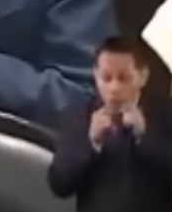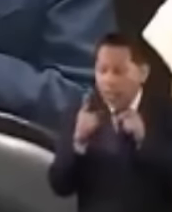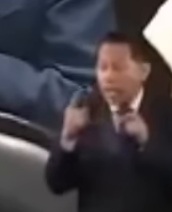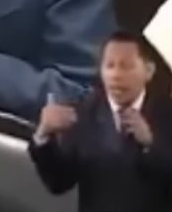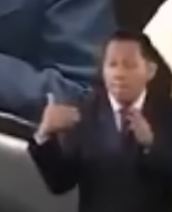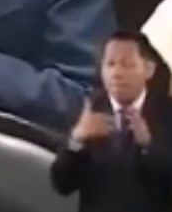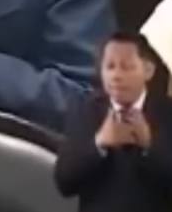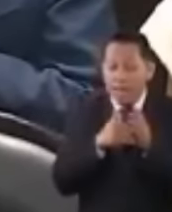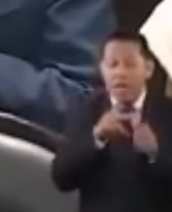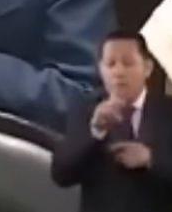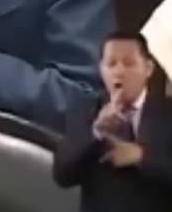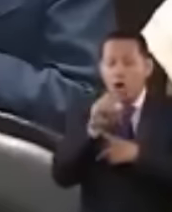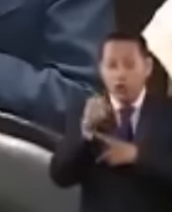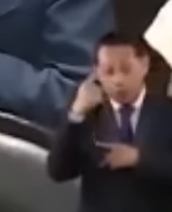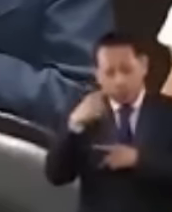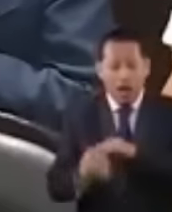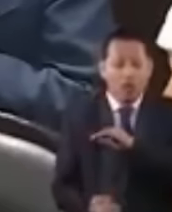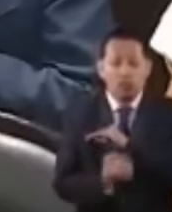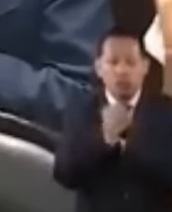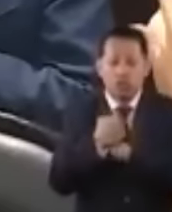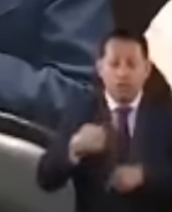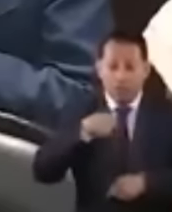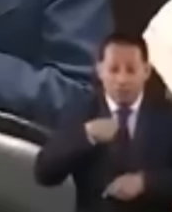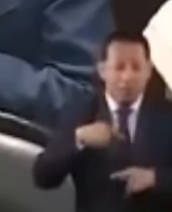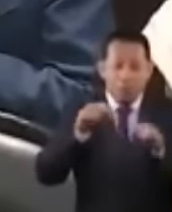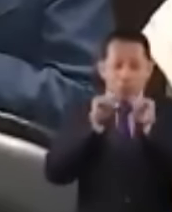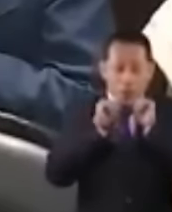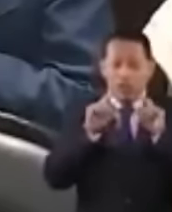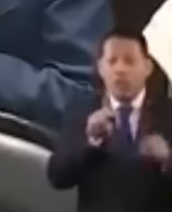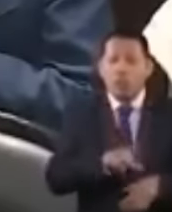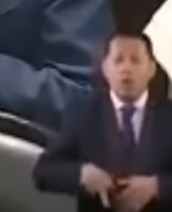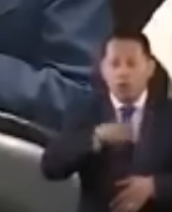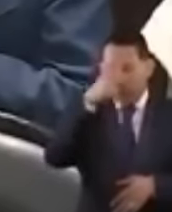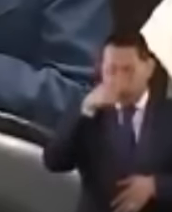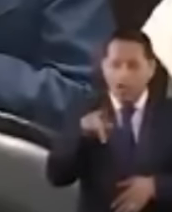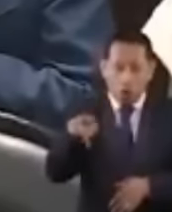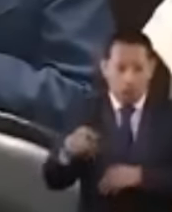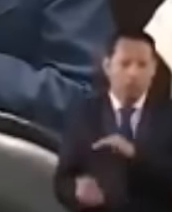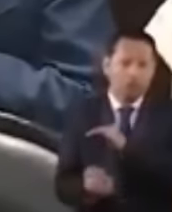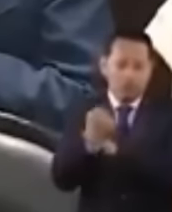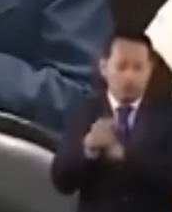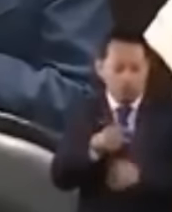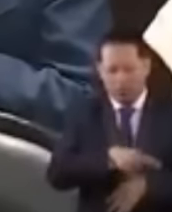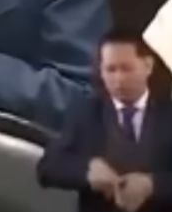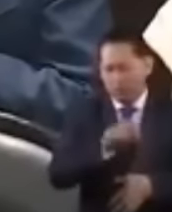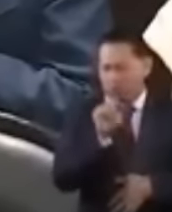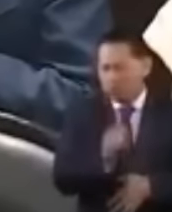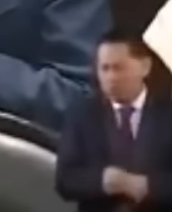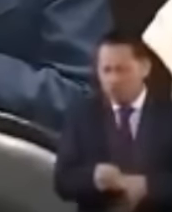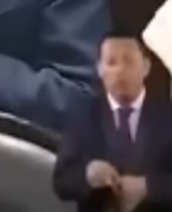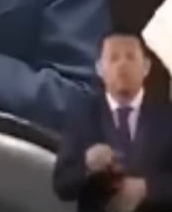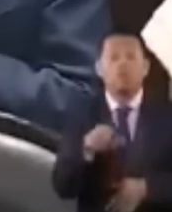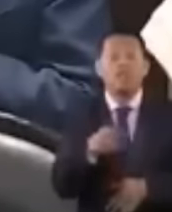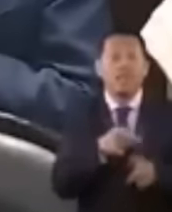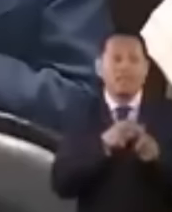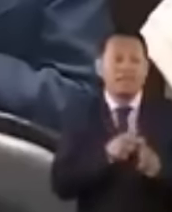mentarnos la madre. Lo que hacen realmente es mentarle la madre al pueblo de México. Son una mentada de madre al pueblo de México. Seguirlos